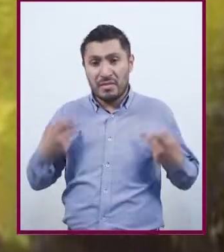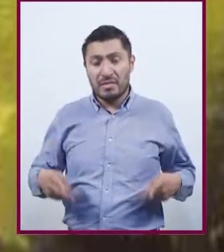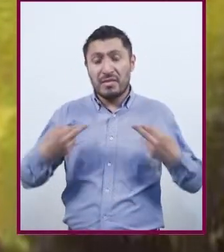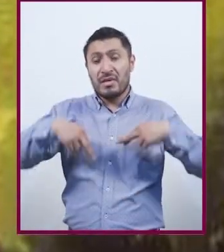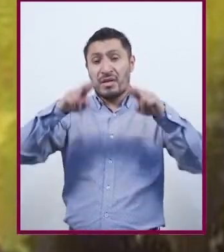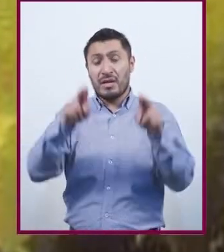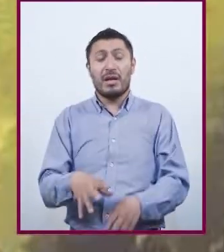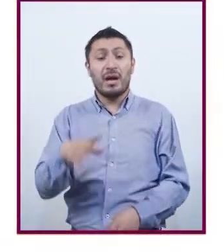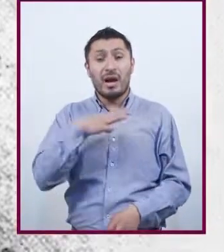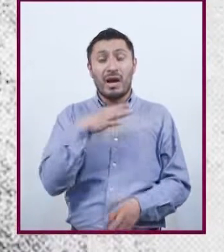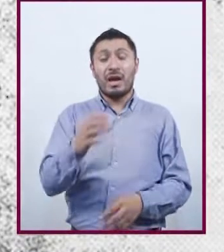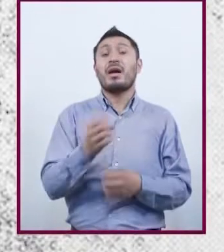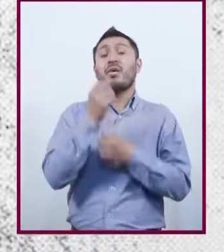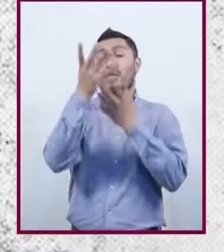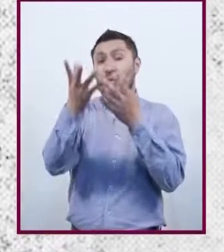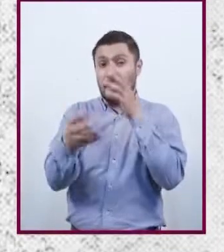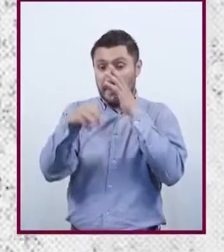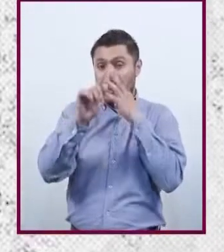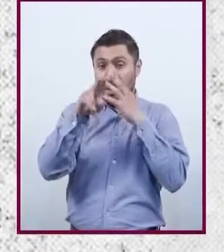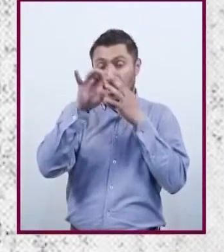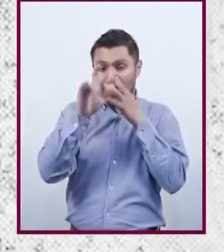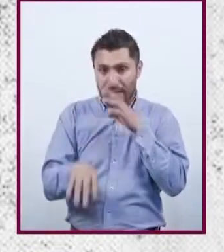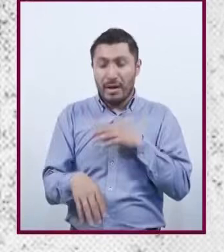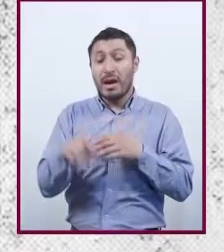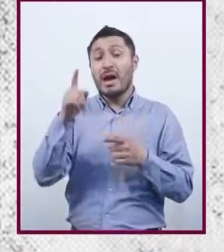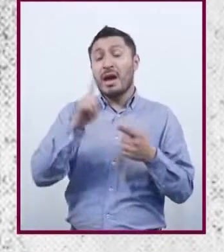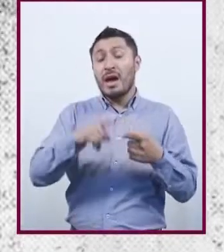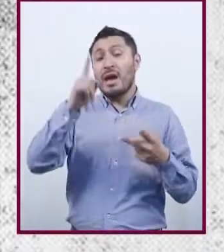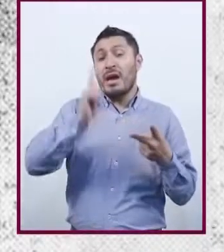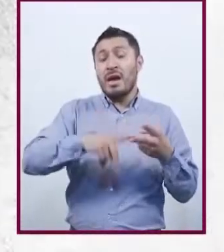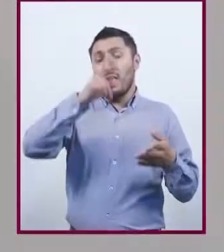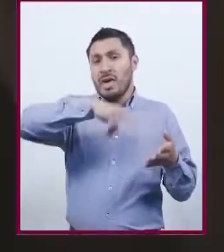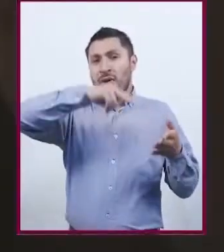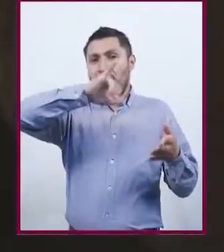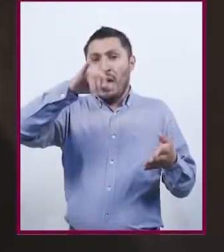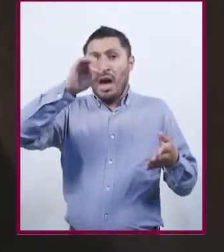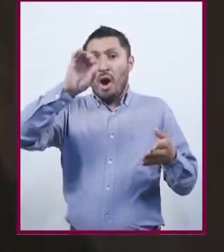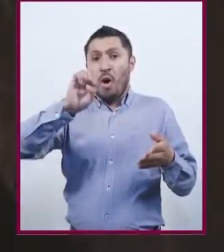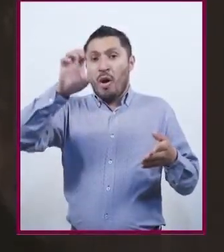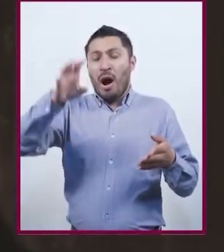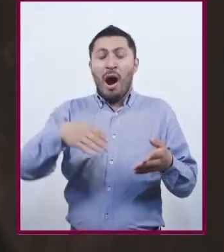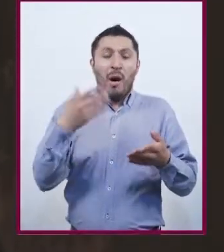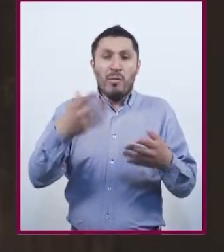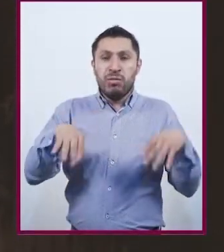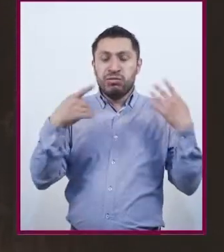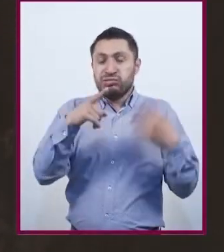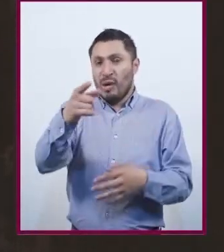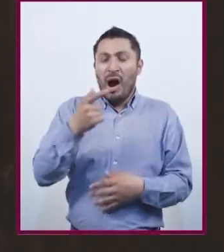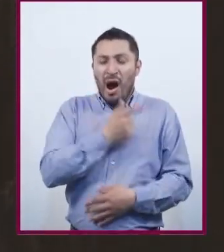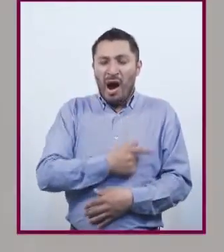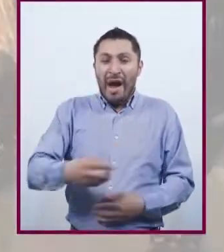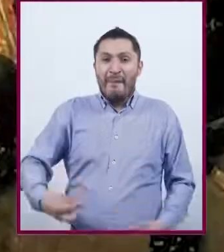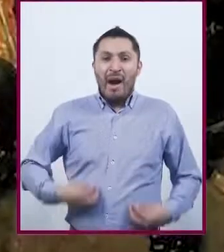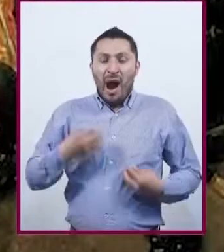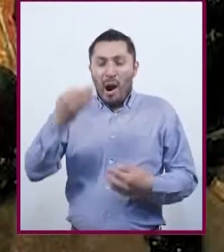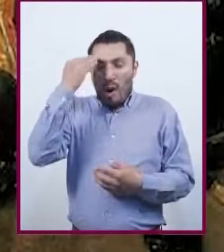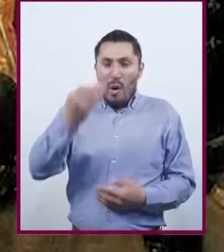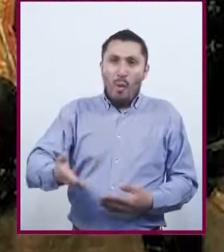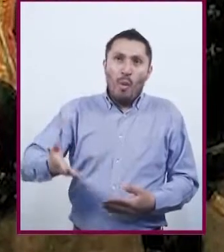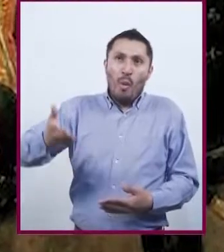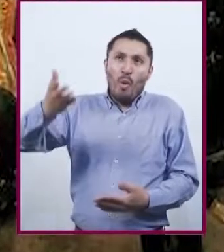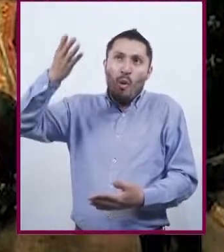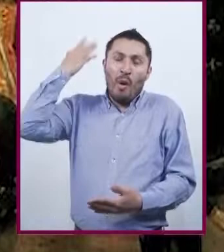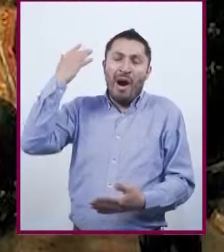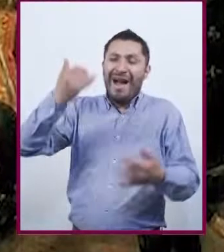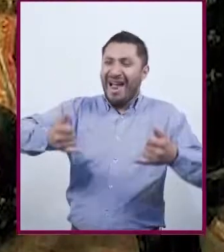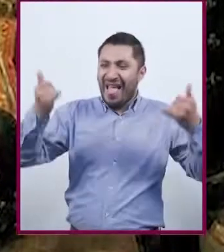principales representantes se encuentran el poeta Manuel Acuña y el pintor José María Velasco. ¿Te hubiera gustado vivir